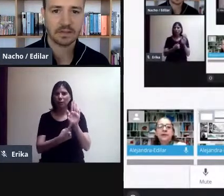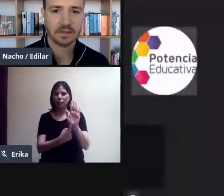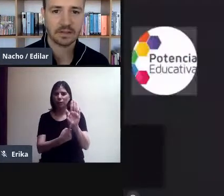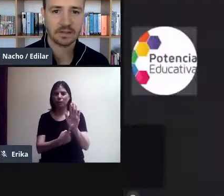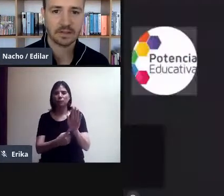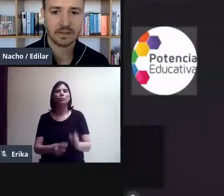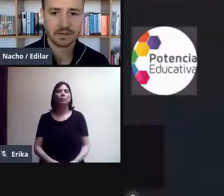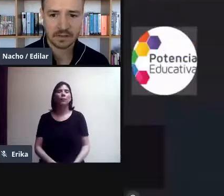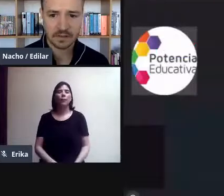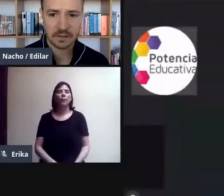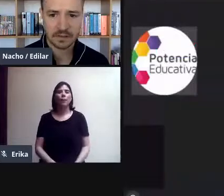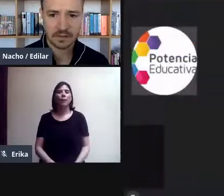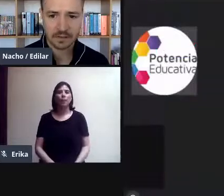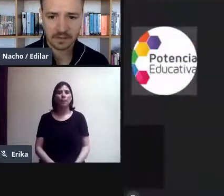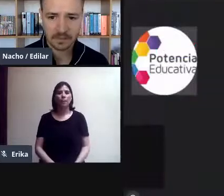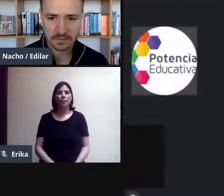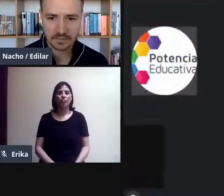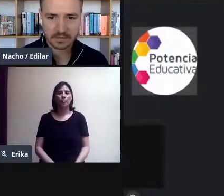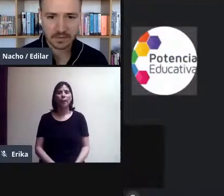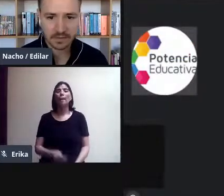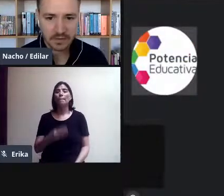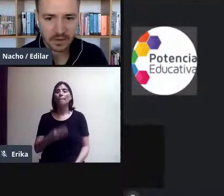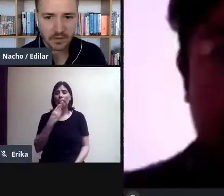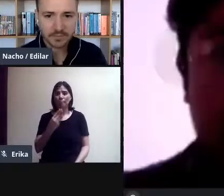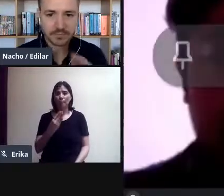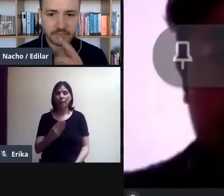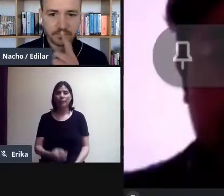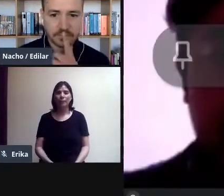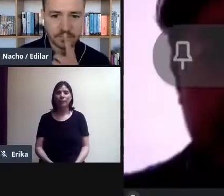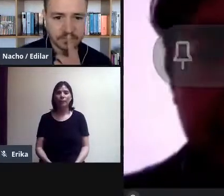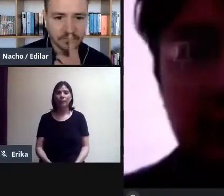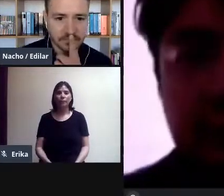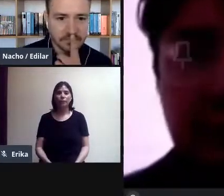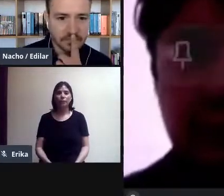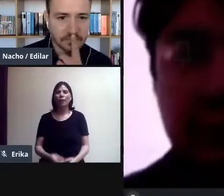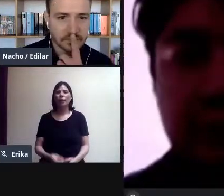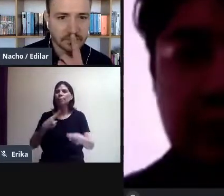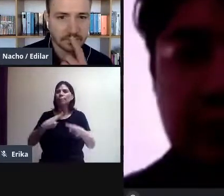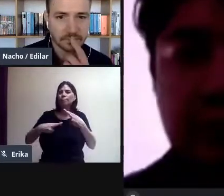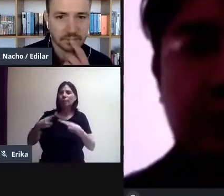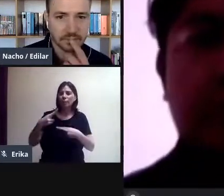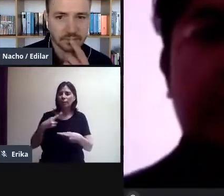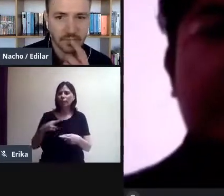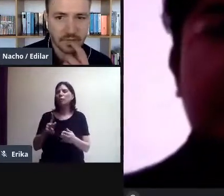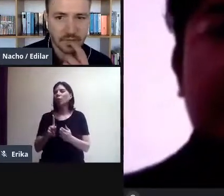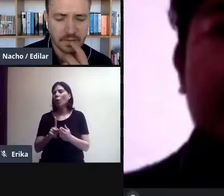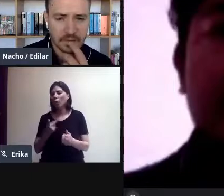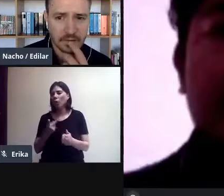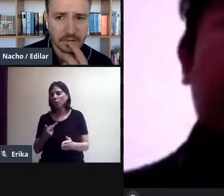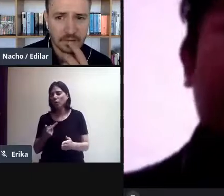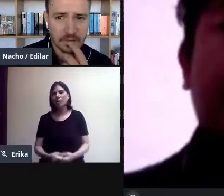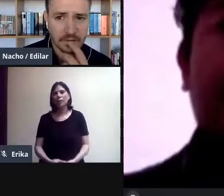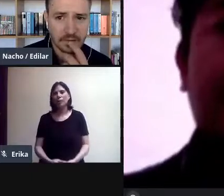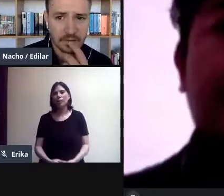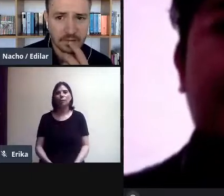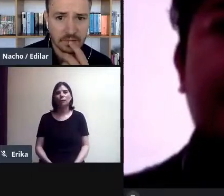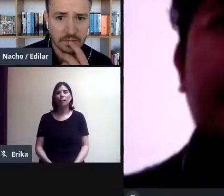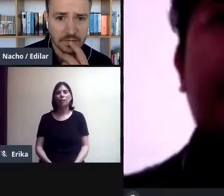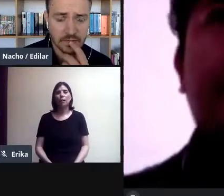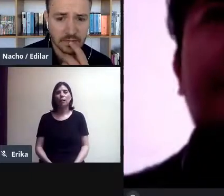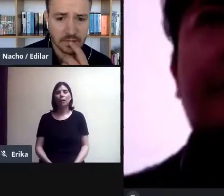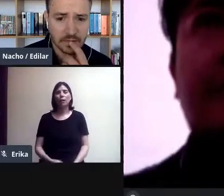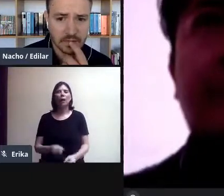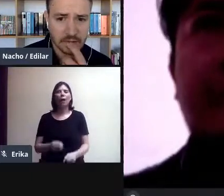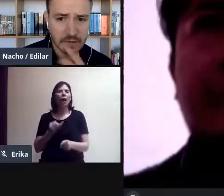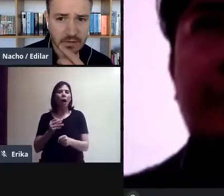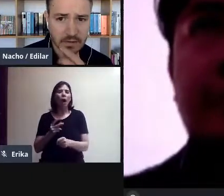Vamos aquí. Bien. Entonces, me regreso nuevamente. Por cierto, que ahorita estoy viendo en pantalla nada más